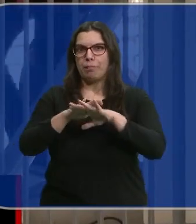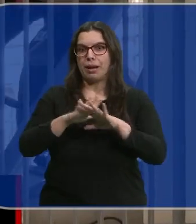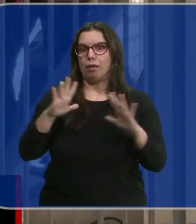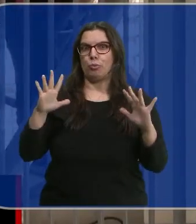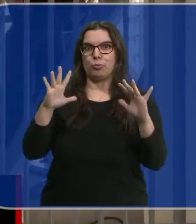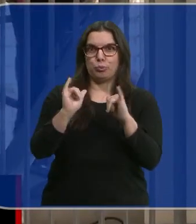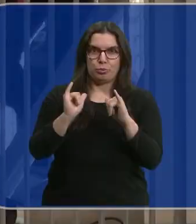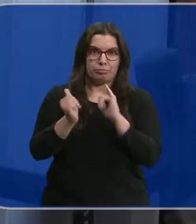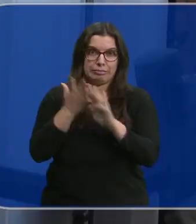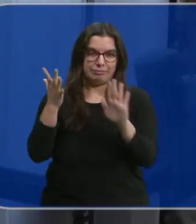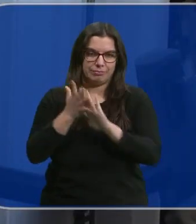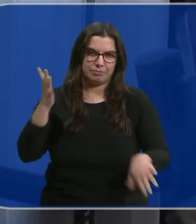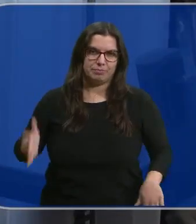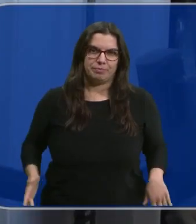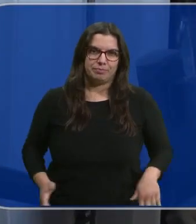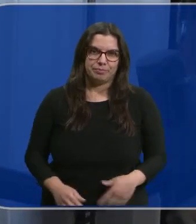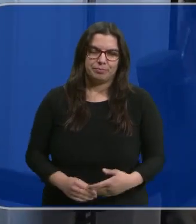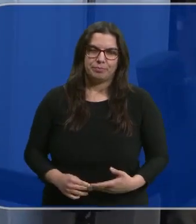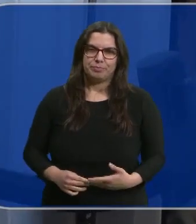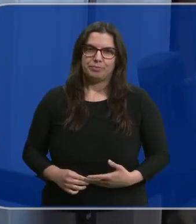perderlos cuanto antes.